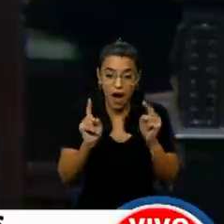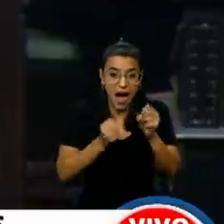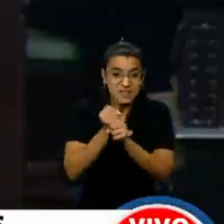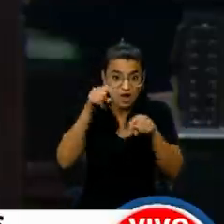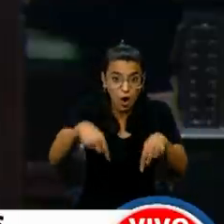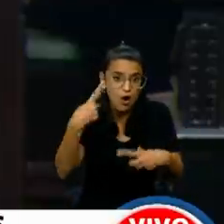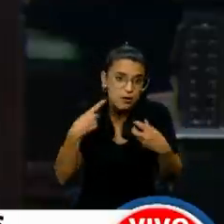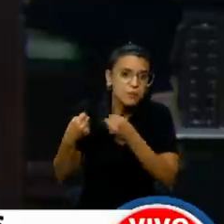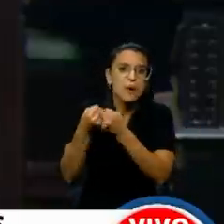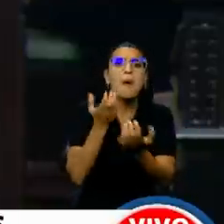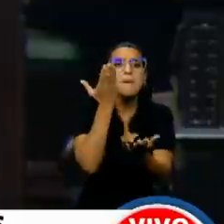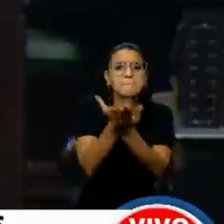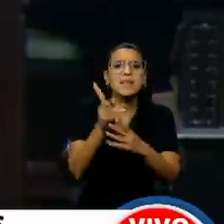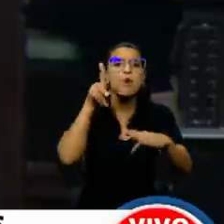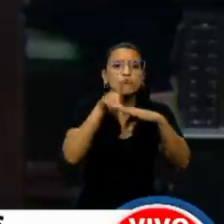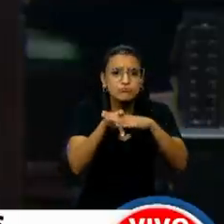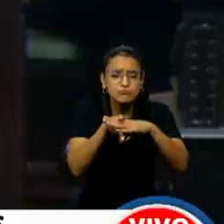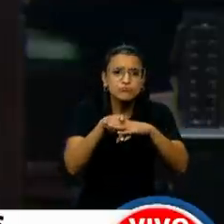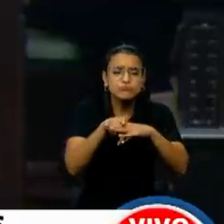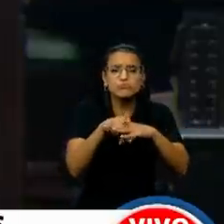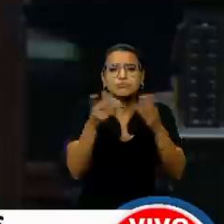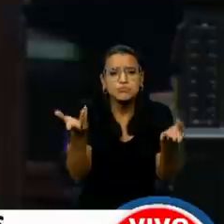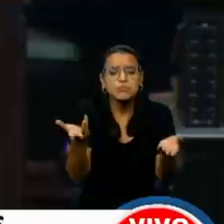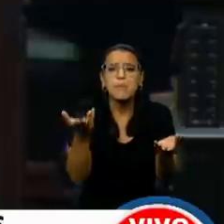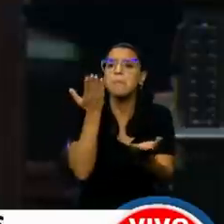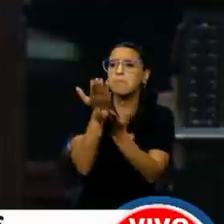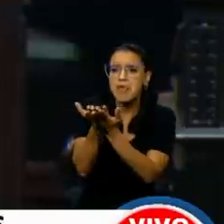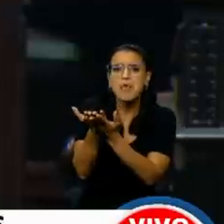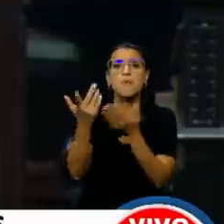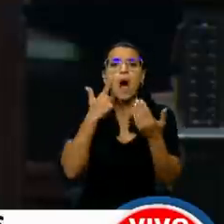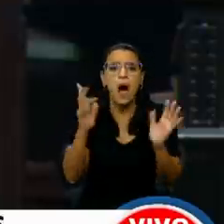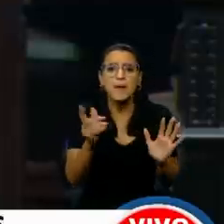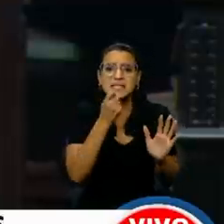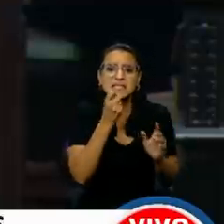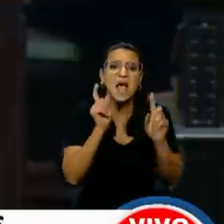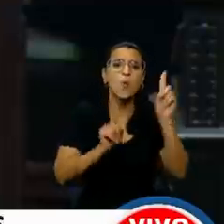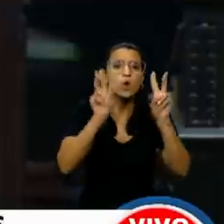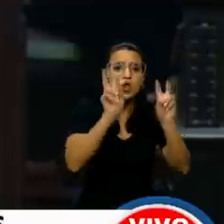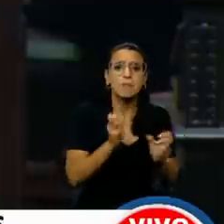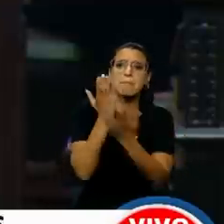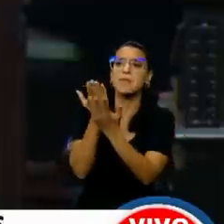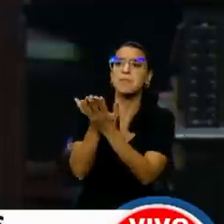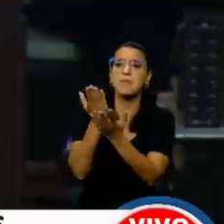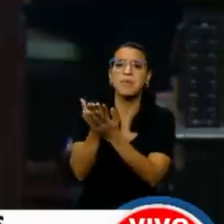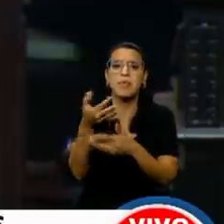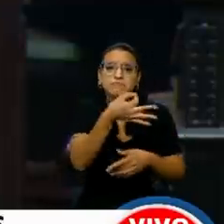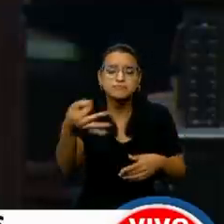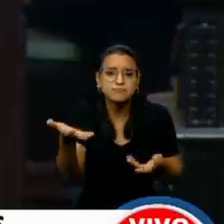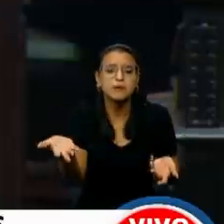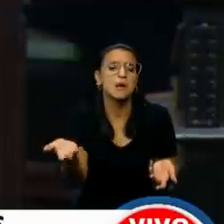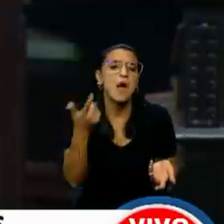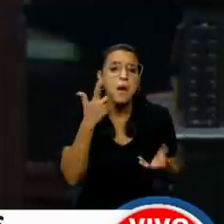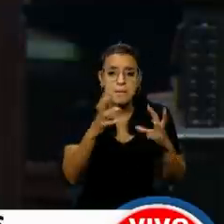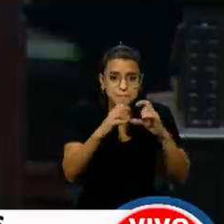de consensuar cuando pedimos un cuarto intermedio para ver si concedía en alguna de las cuestiones que pedíamos para que se trate este